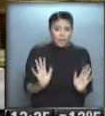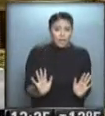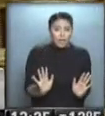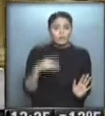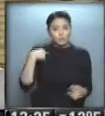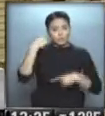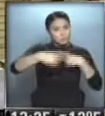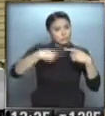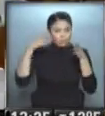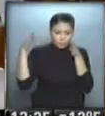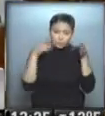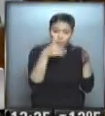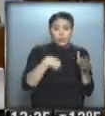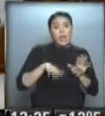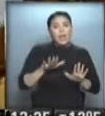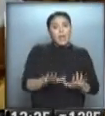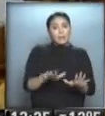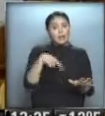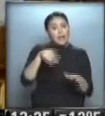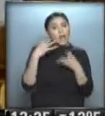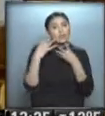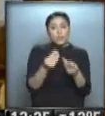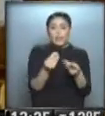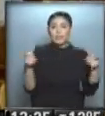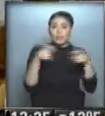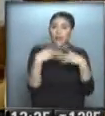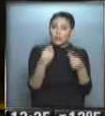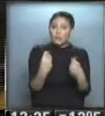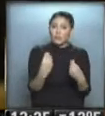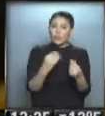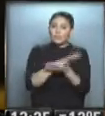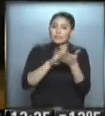y avanzaremos en ese camino y esperamos que eso aporte para la